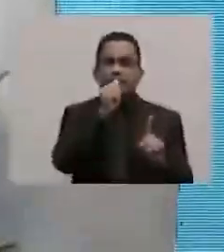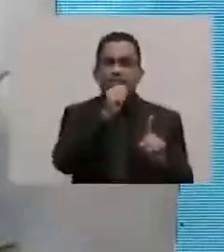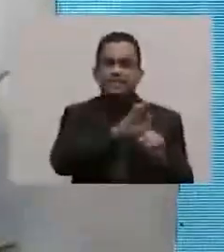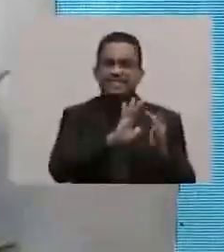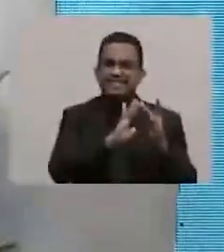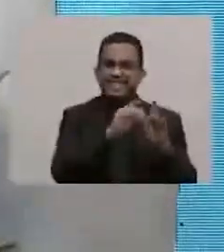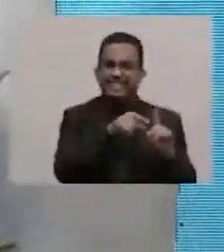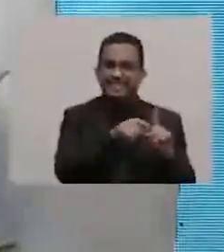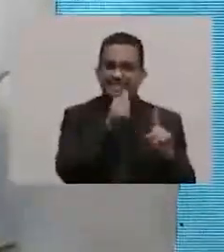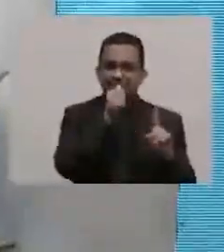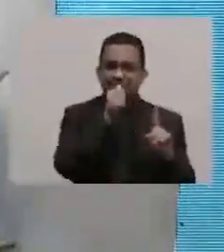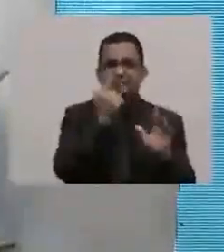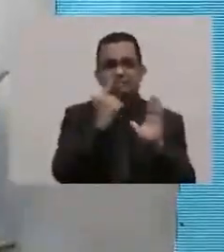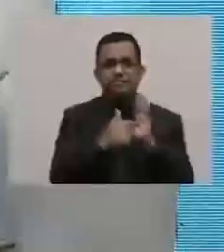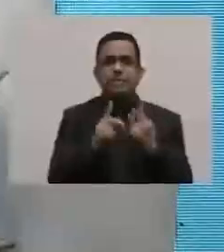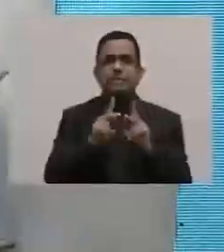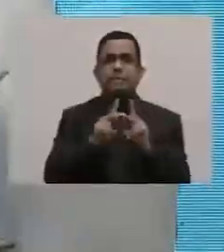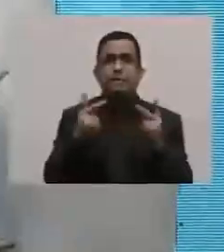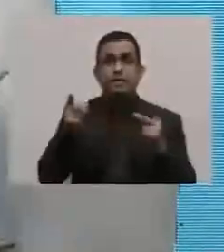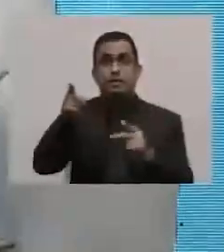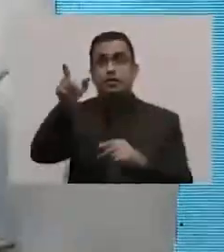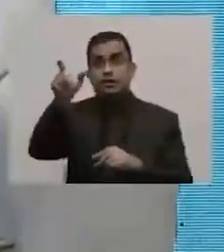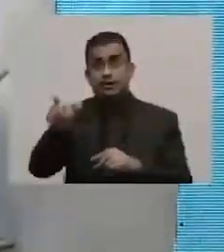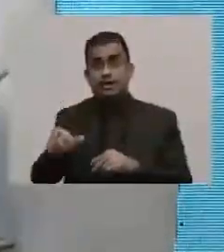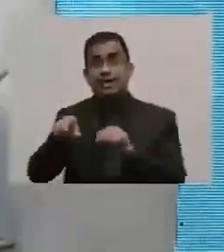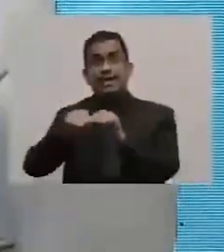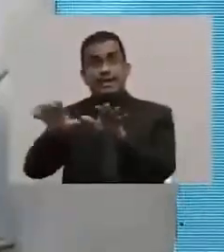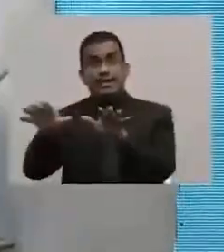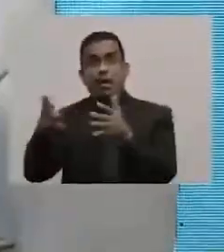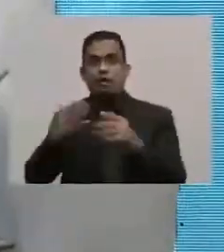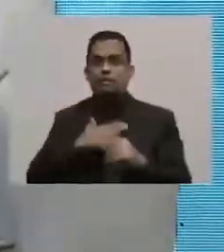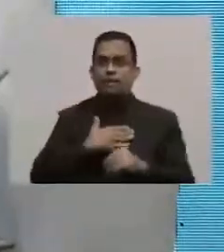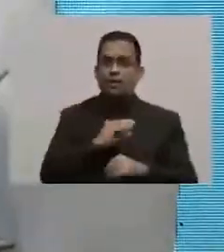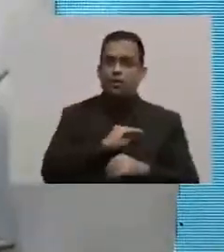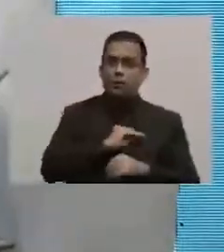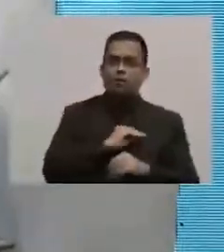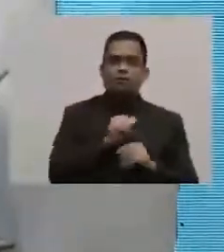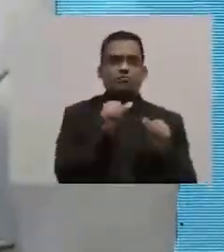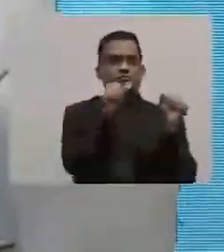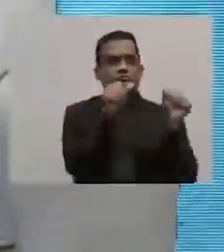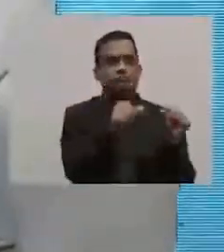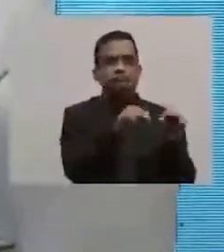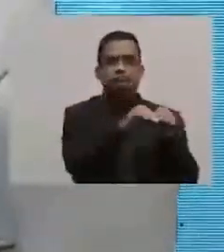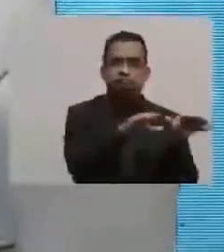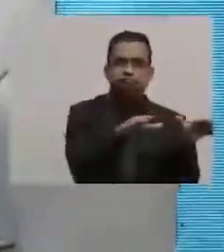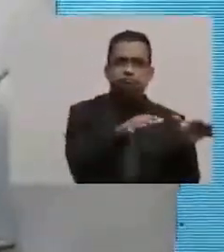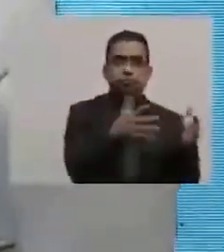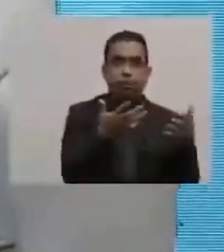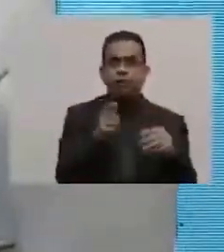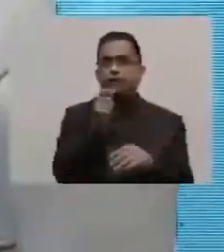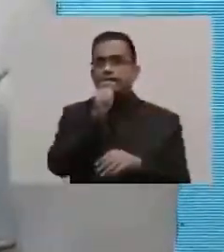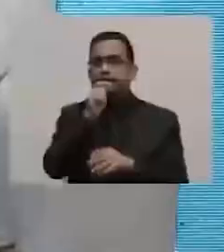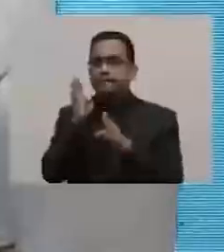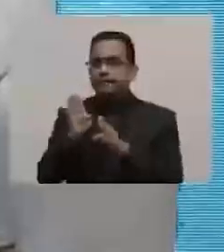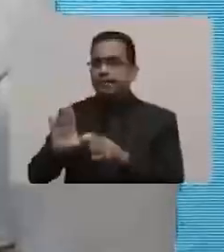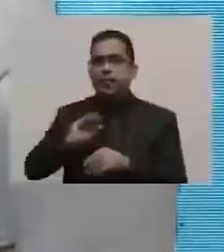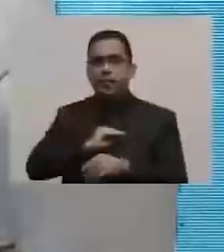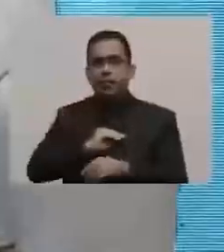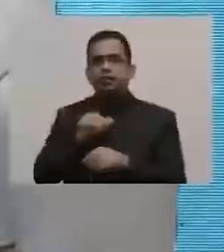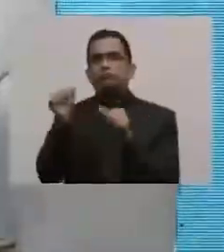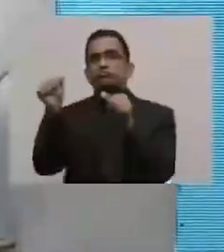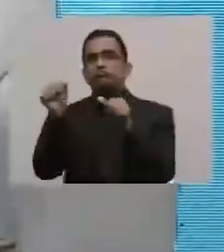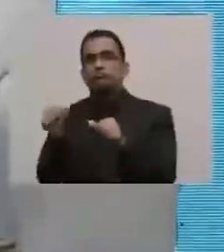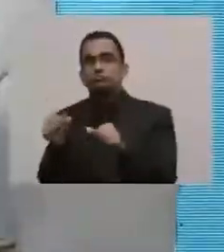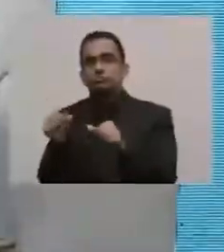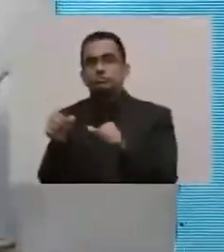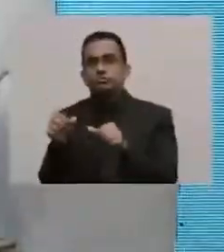hay una cuenta del periódico, pero hay una cuenta tuya. Sí. Hay una cuenta de los reporteros, de los periodistas. Y parece mentira, pero